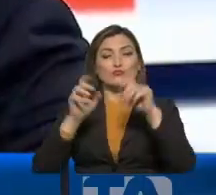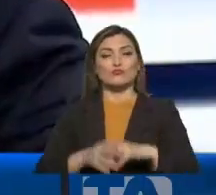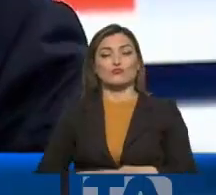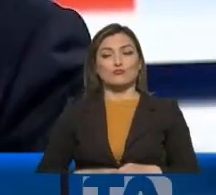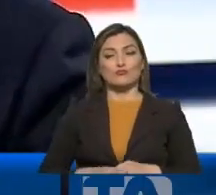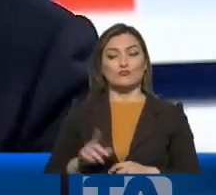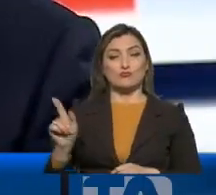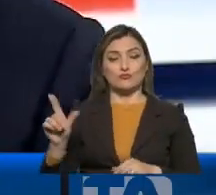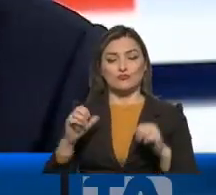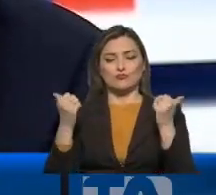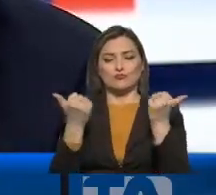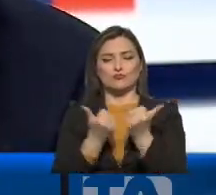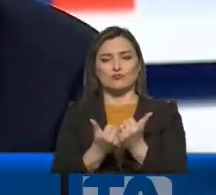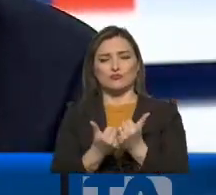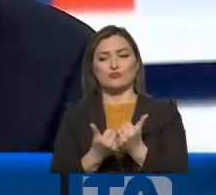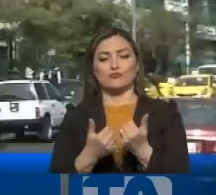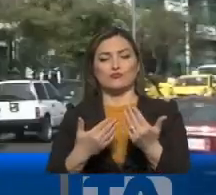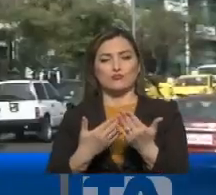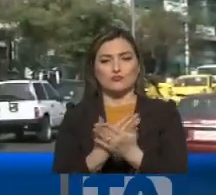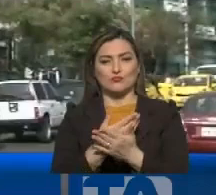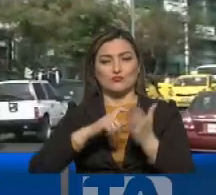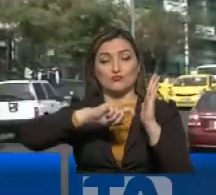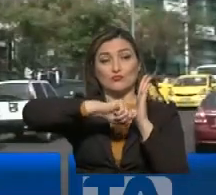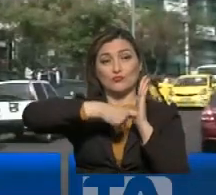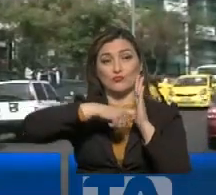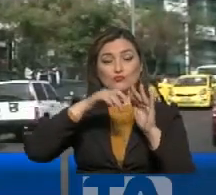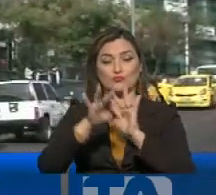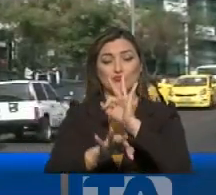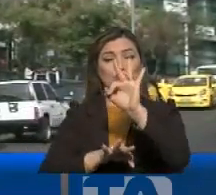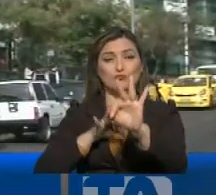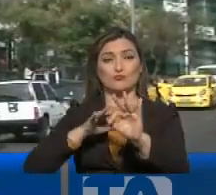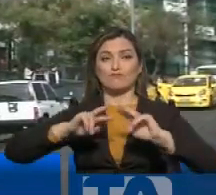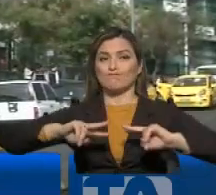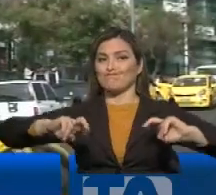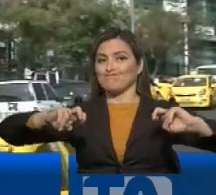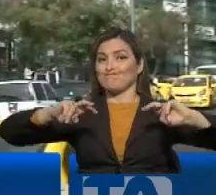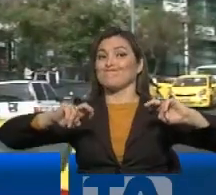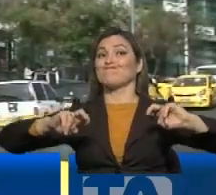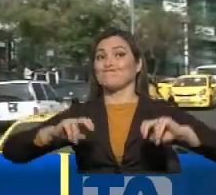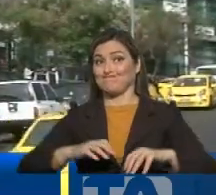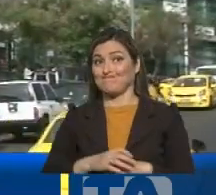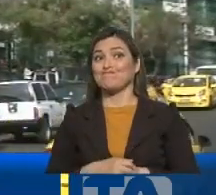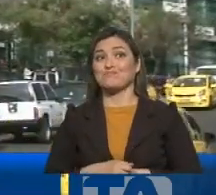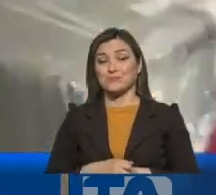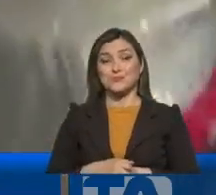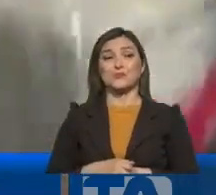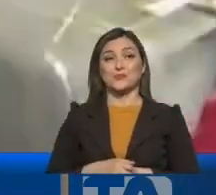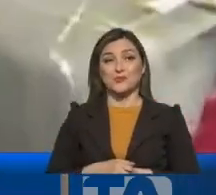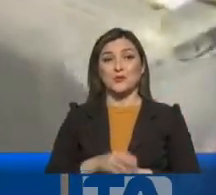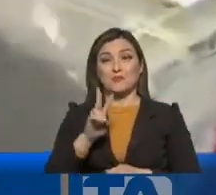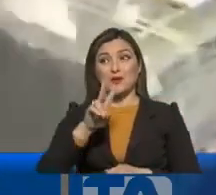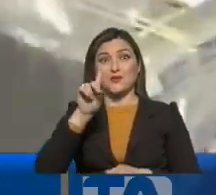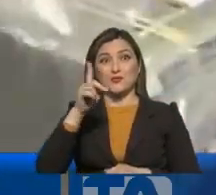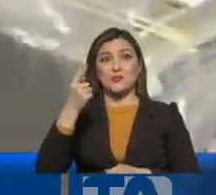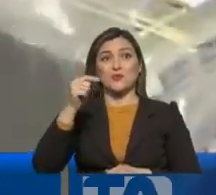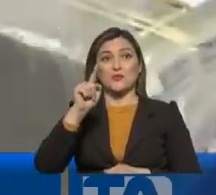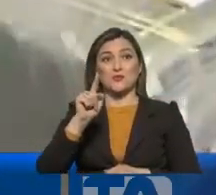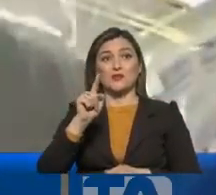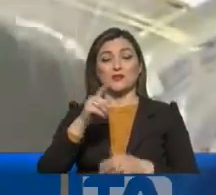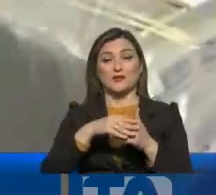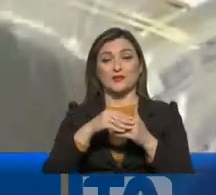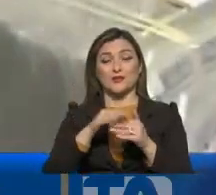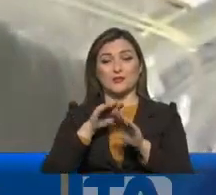ahora asambleísta son llamados al año la contralora subrogante para que investigue el supuesto desvanecimiento de 21 millones de dólares